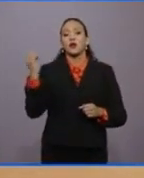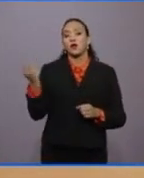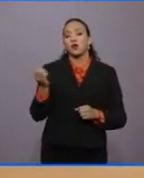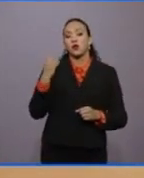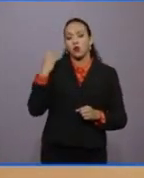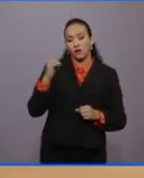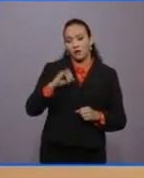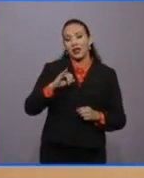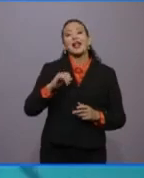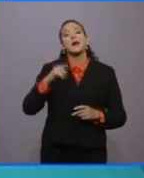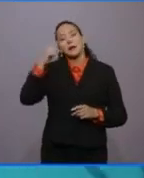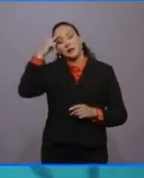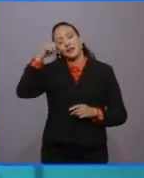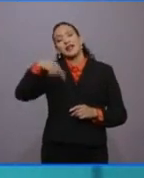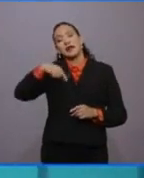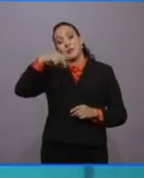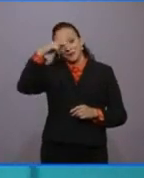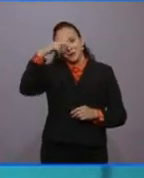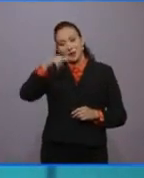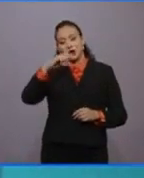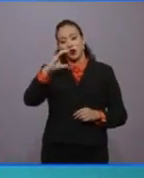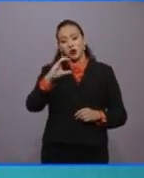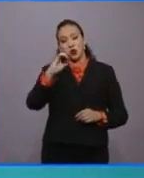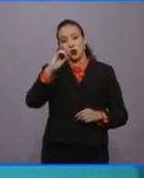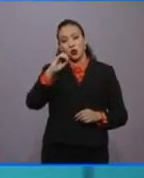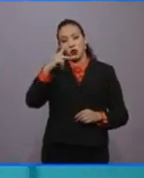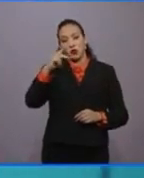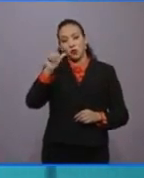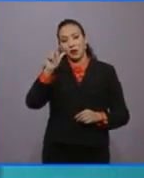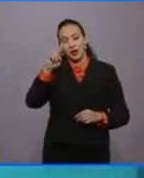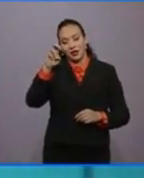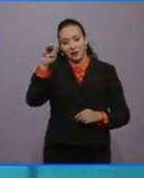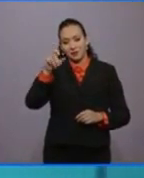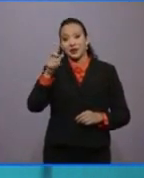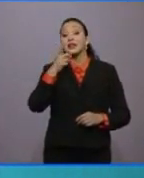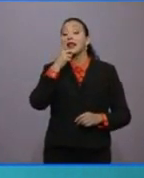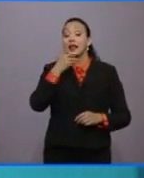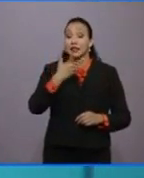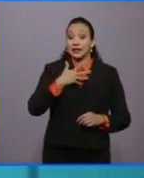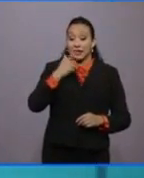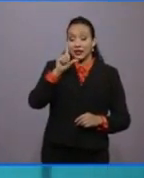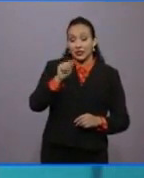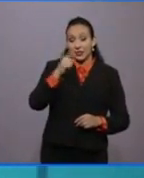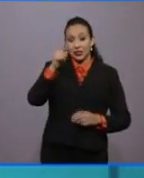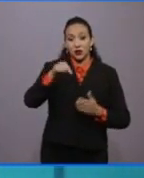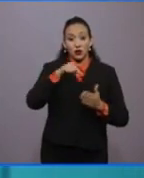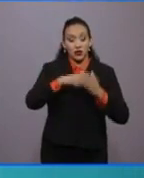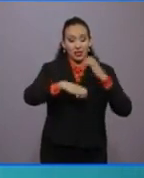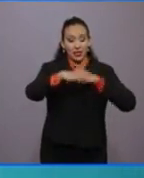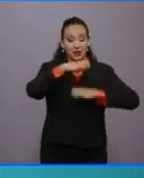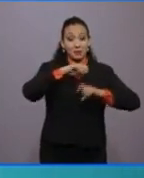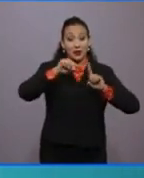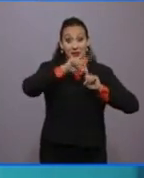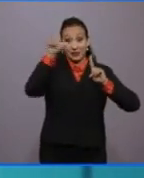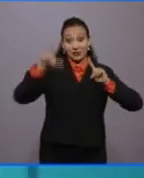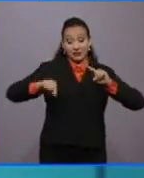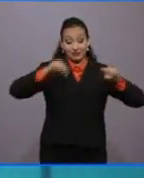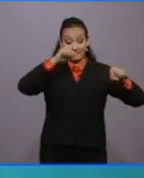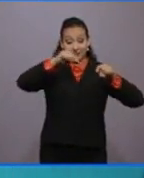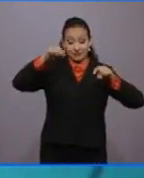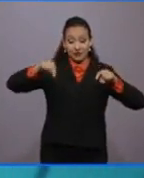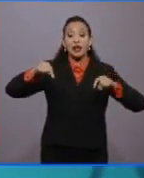Confederación Patronal de la República Mexicana, Coparmex, hizo un llamado a sus 71 centros empresariales en todo el país y